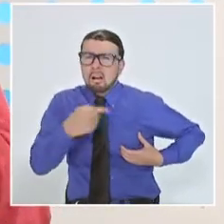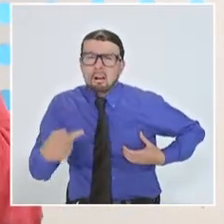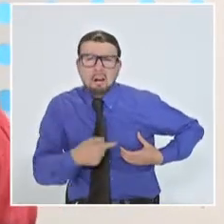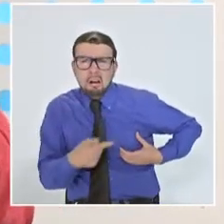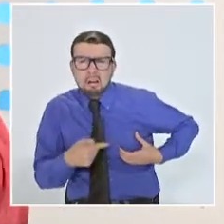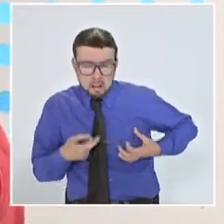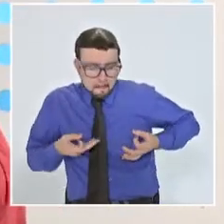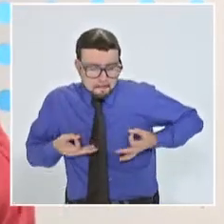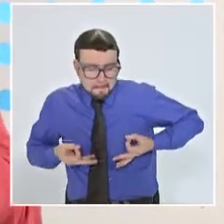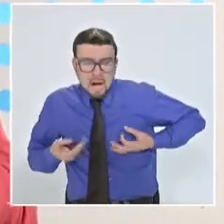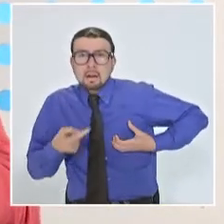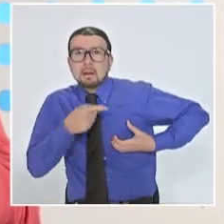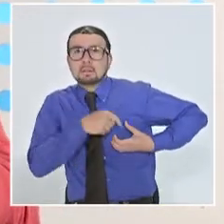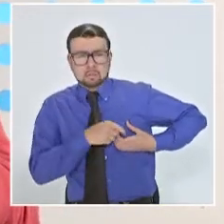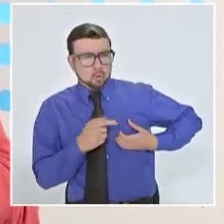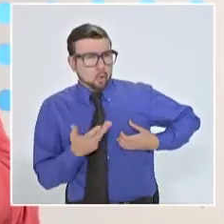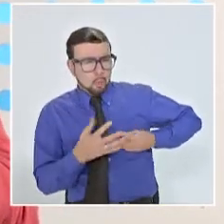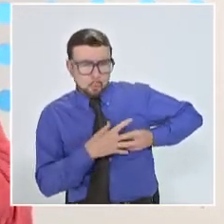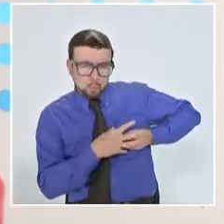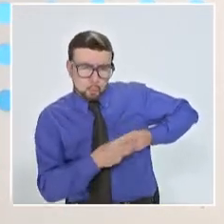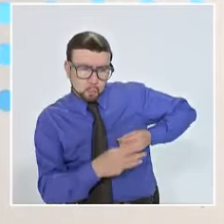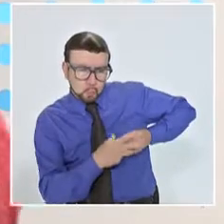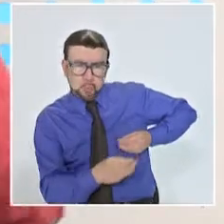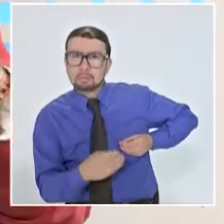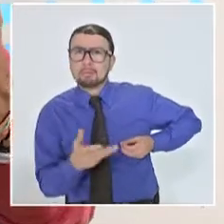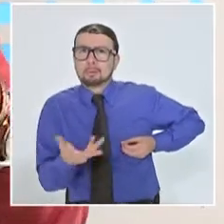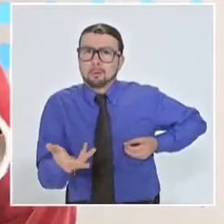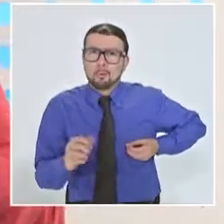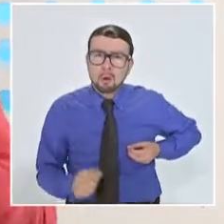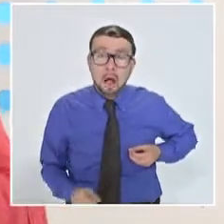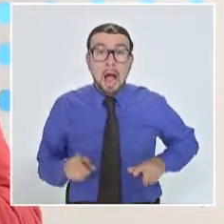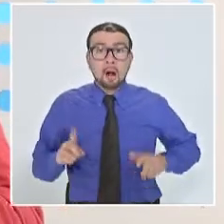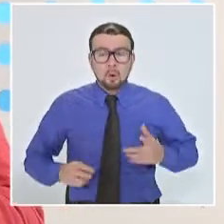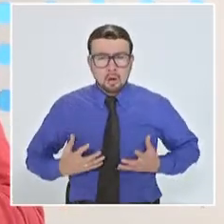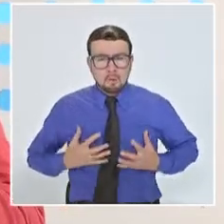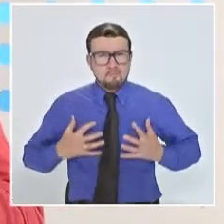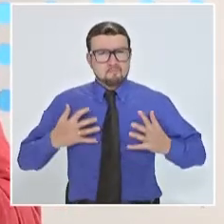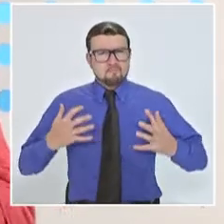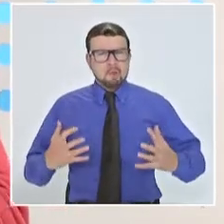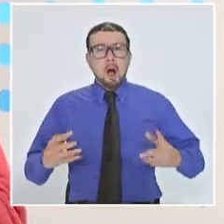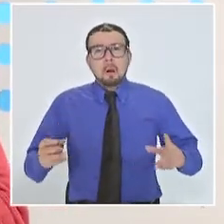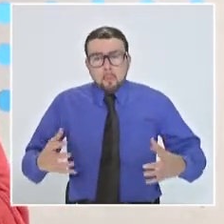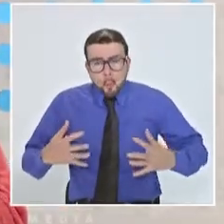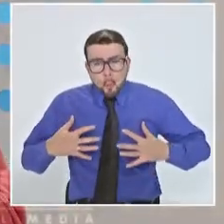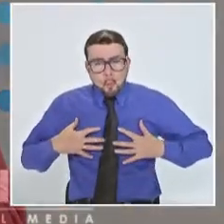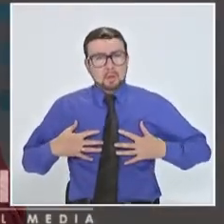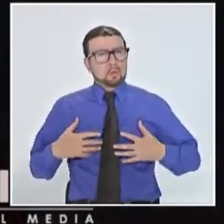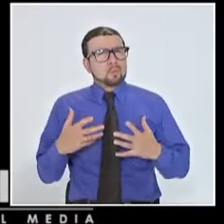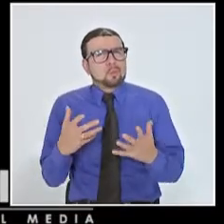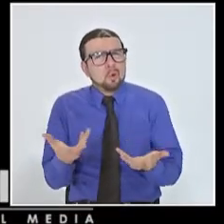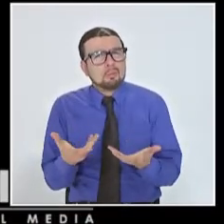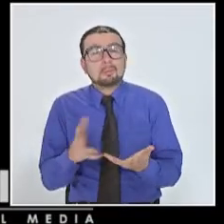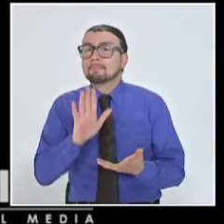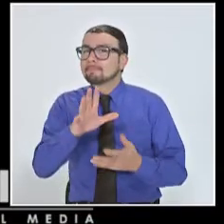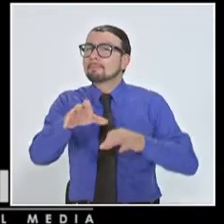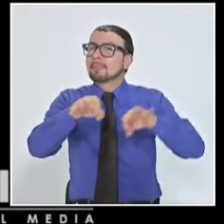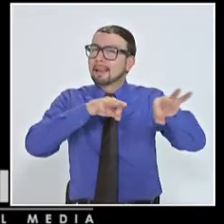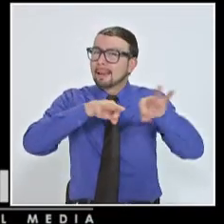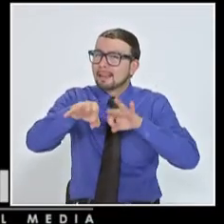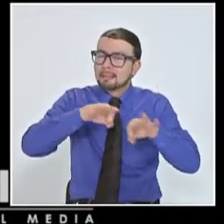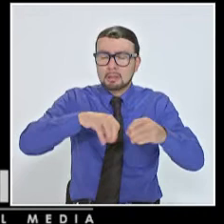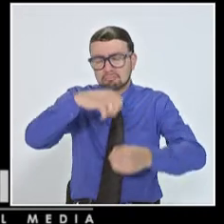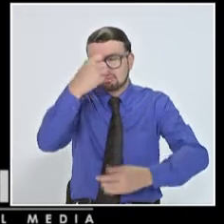pezón? ¿Cómo es que por ahí sale leche? Porque unas son más voluminosas y otras menos. Después de este corte de